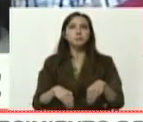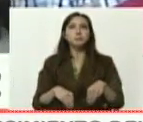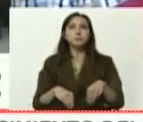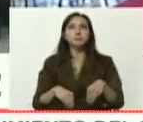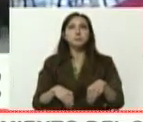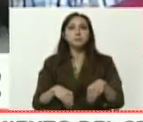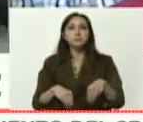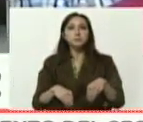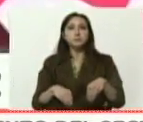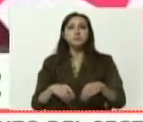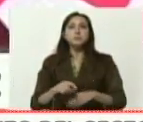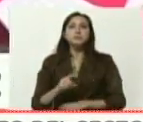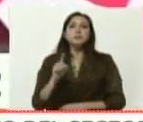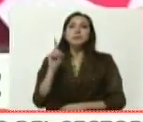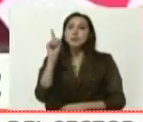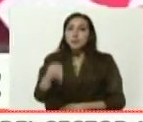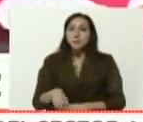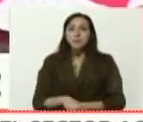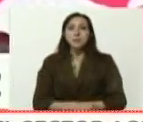Y además